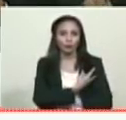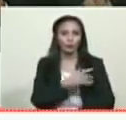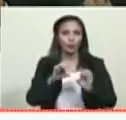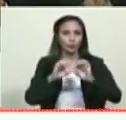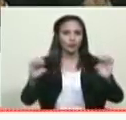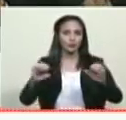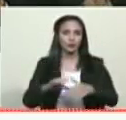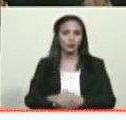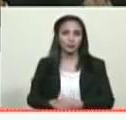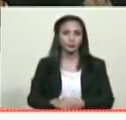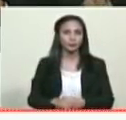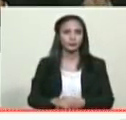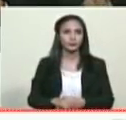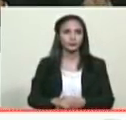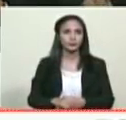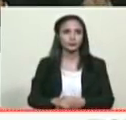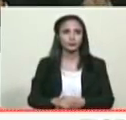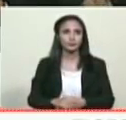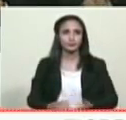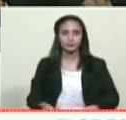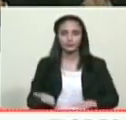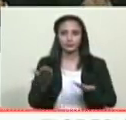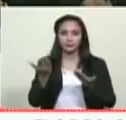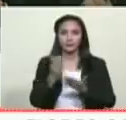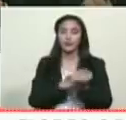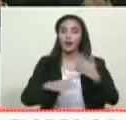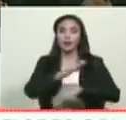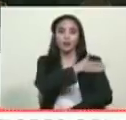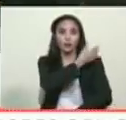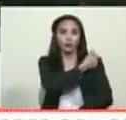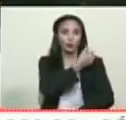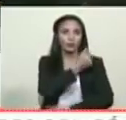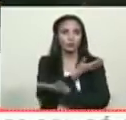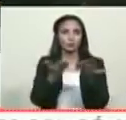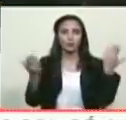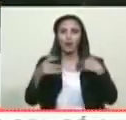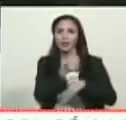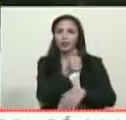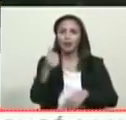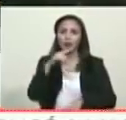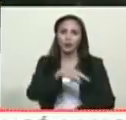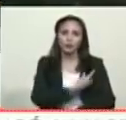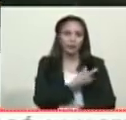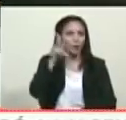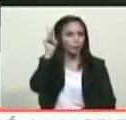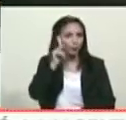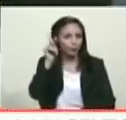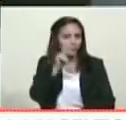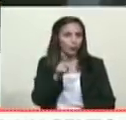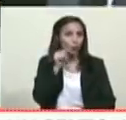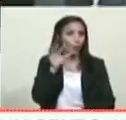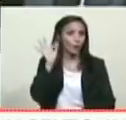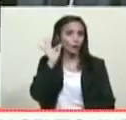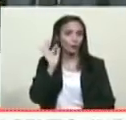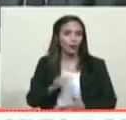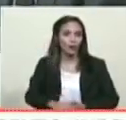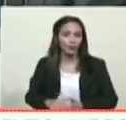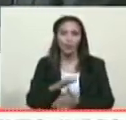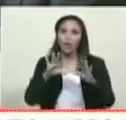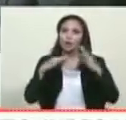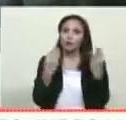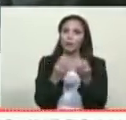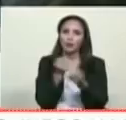Universitaria, Ciencia y Tecnología. Rectoras, rectores, profesoras, profesores, gran